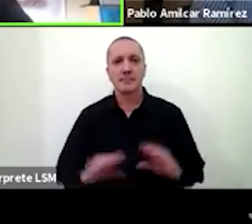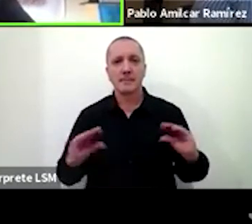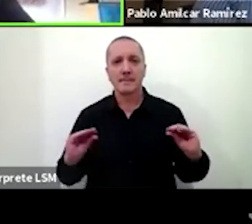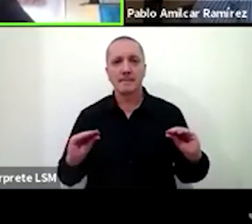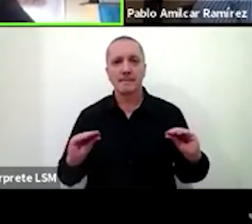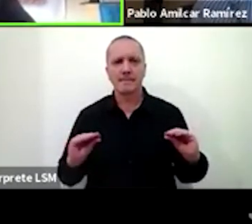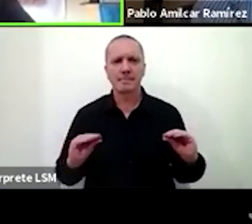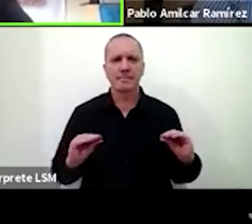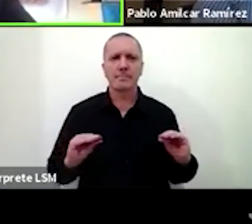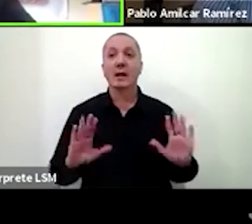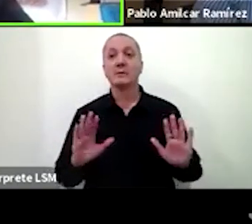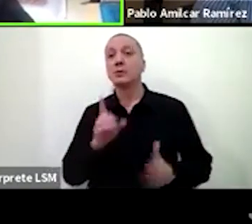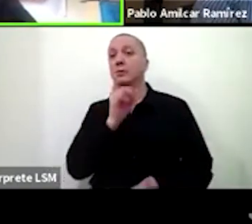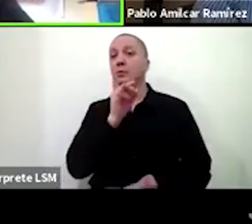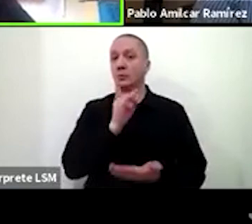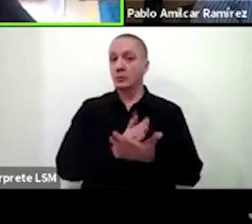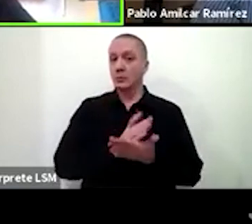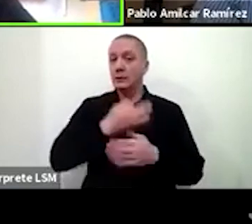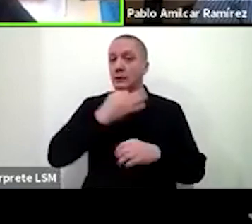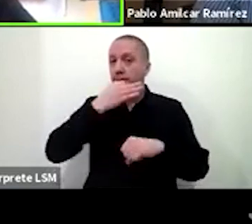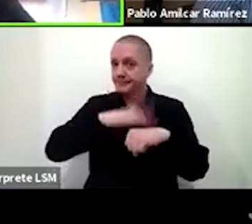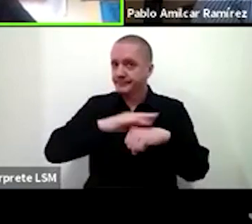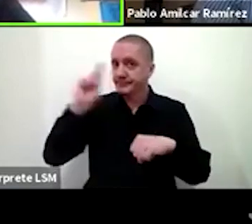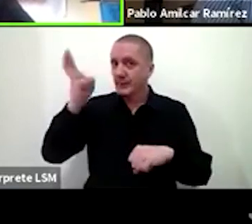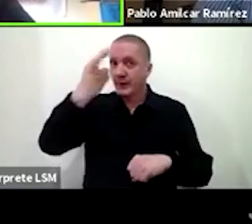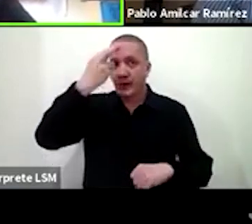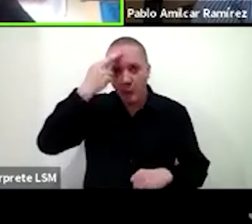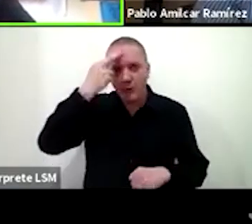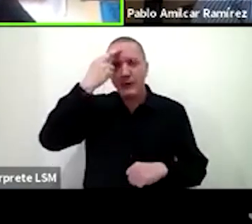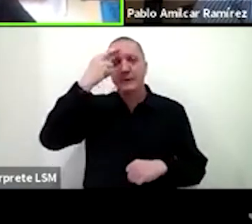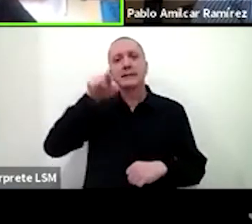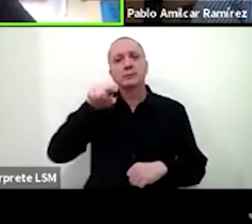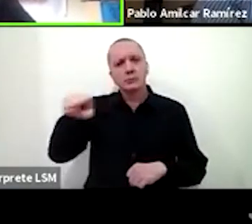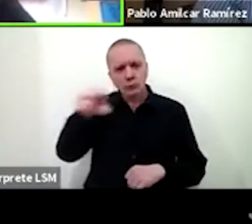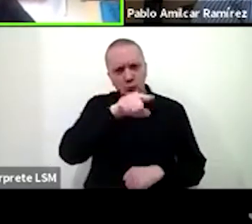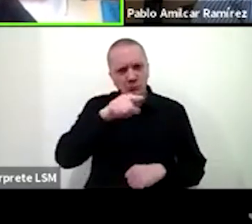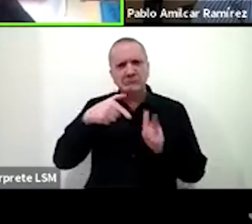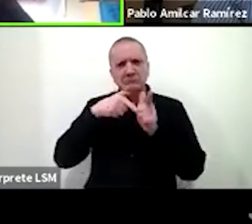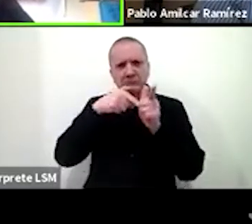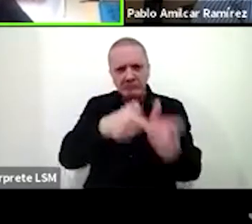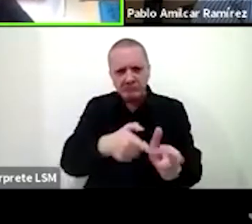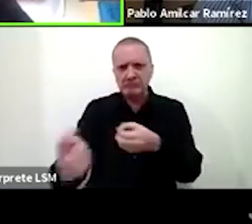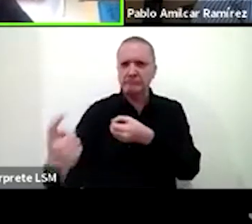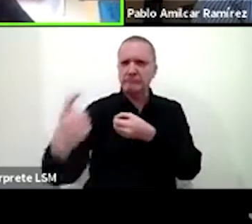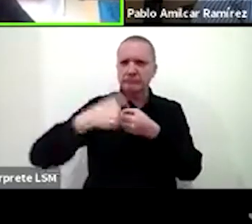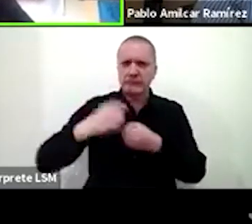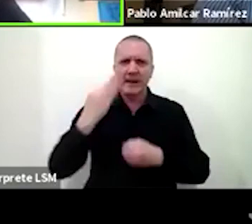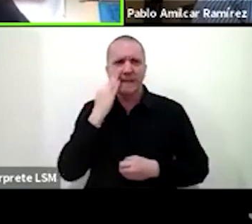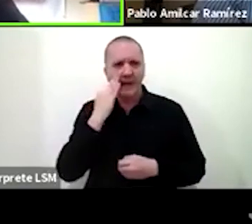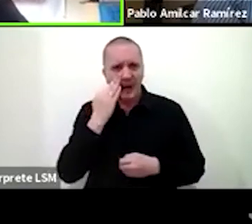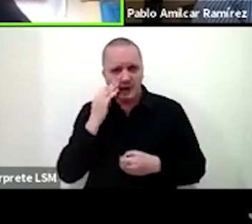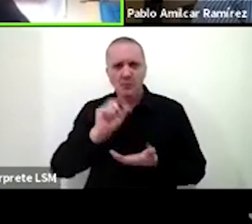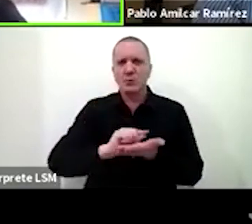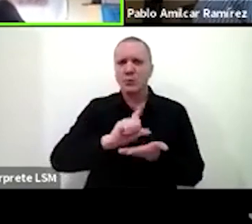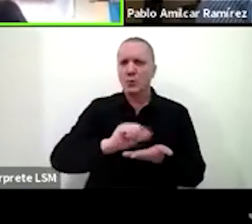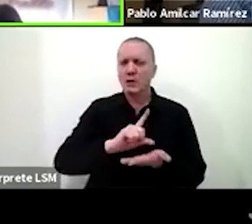Solo recordarles nada más que no olviden en seguirnos en Facebook, en Twitter, en Instagram como Community